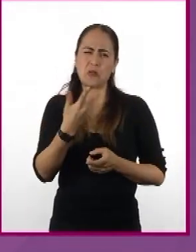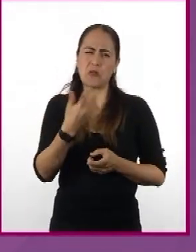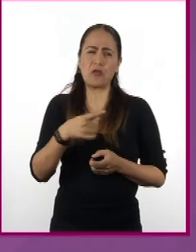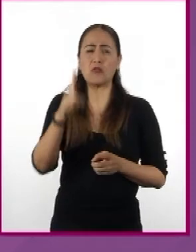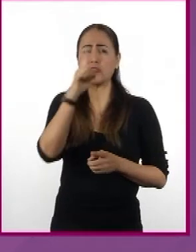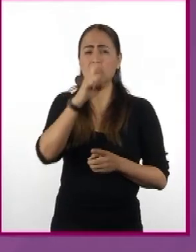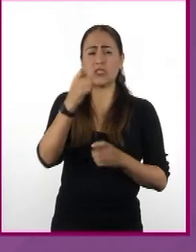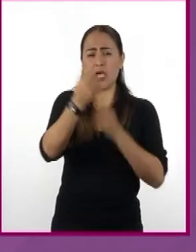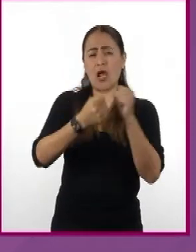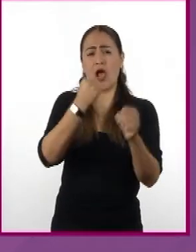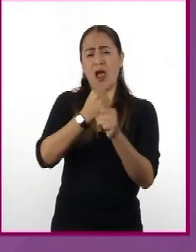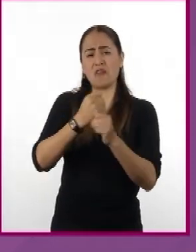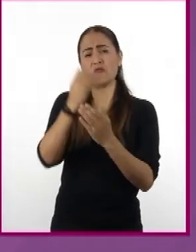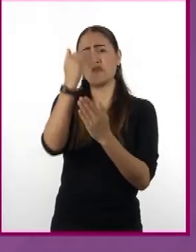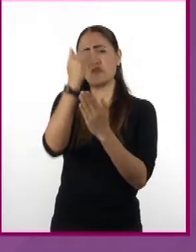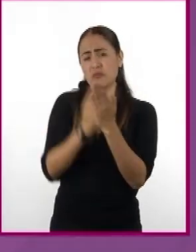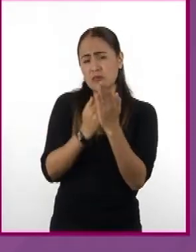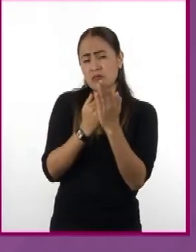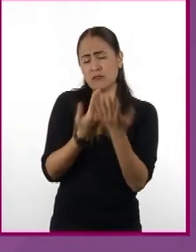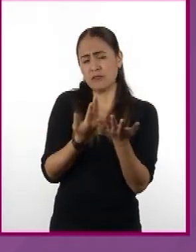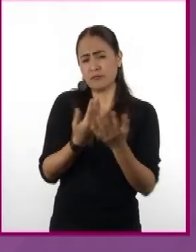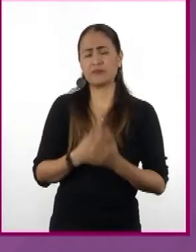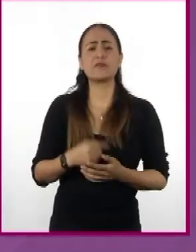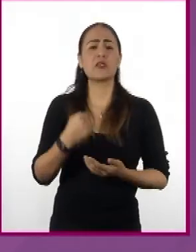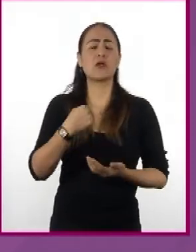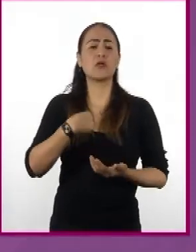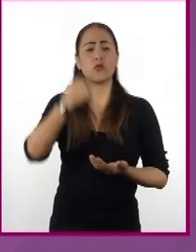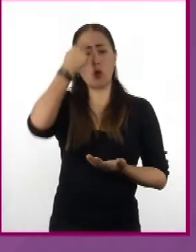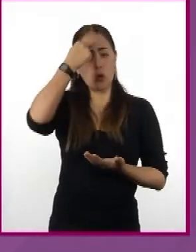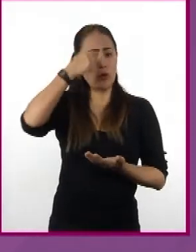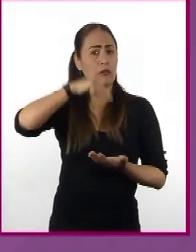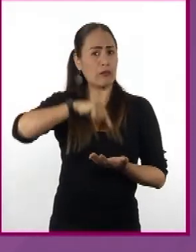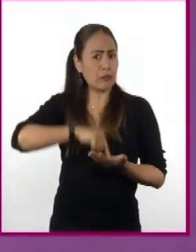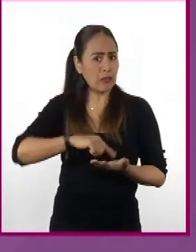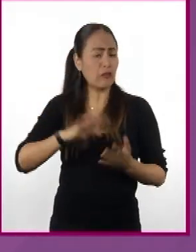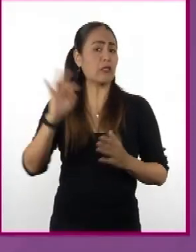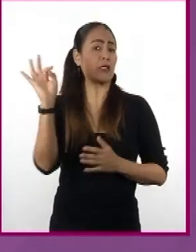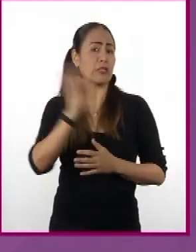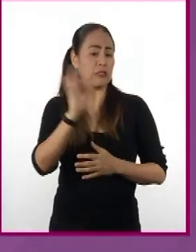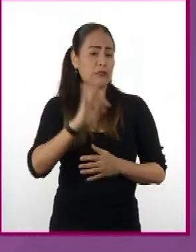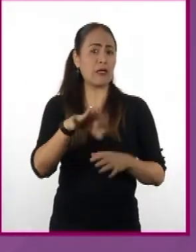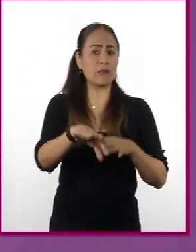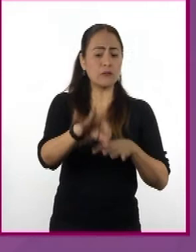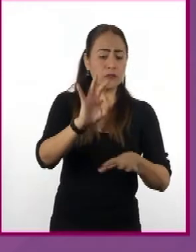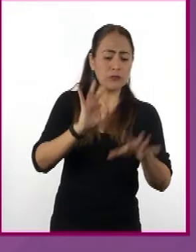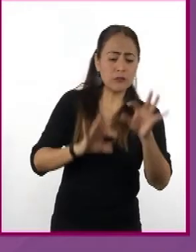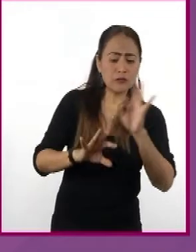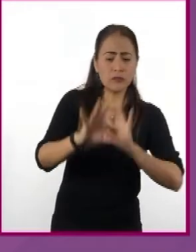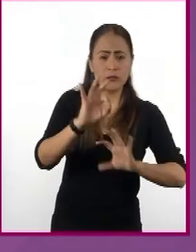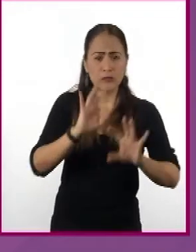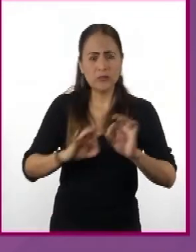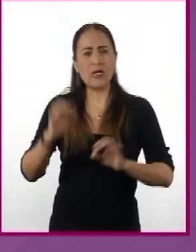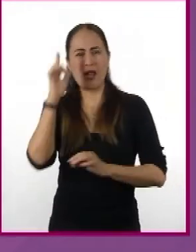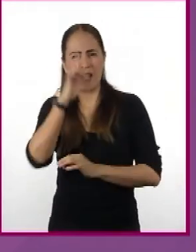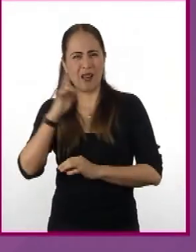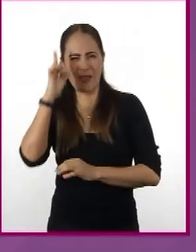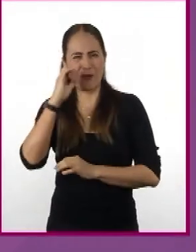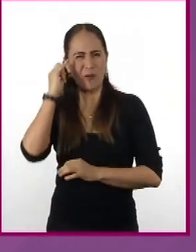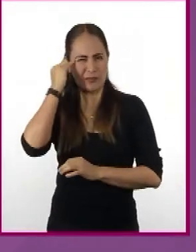realidad. Entonces, yo creo que primero para hacer estas antologías de lenguas